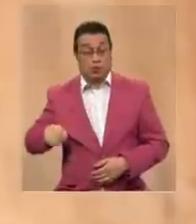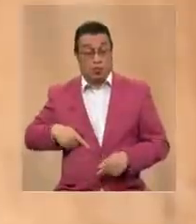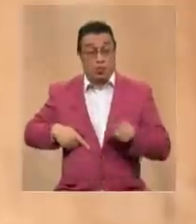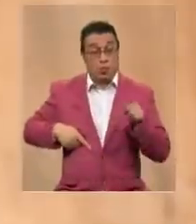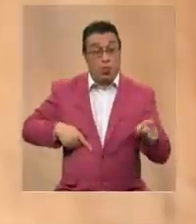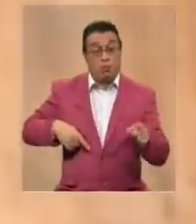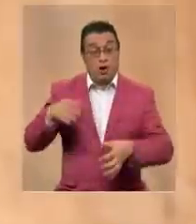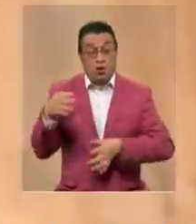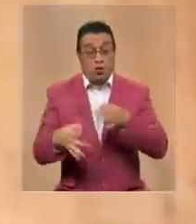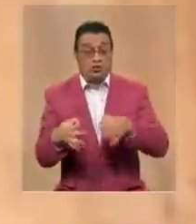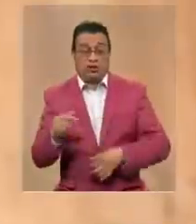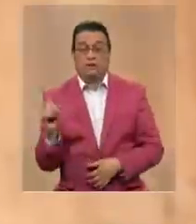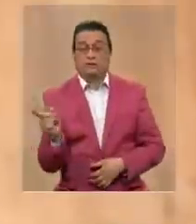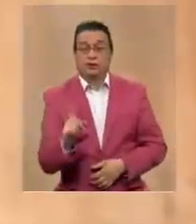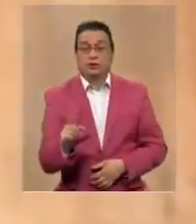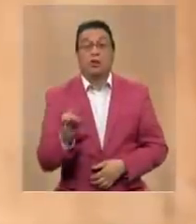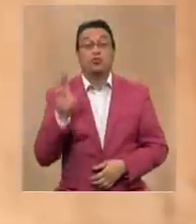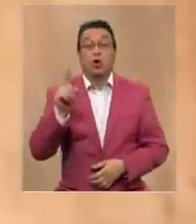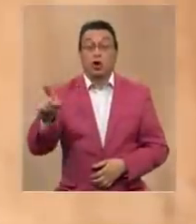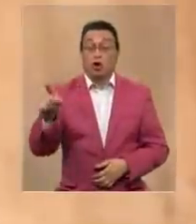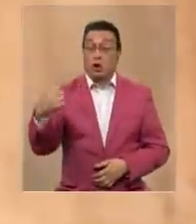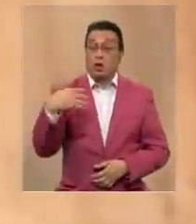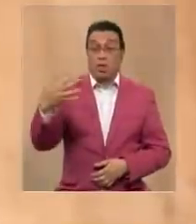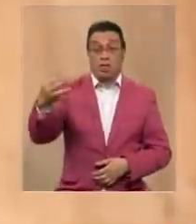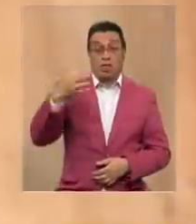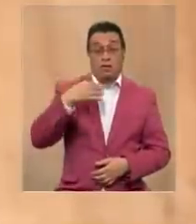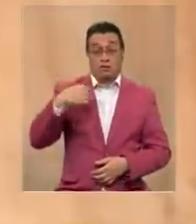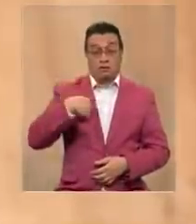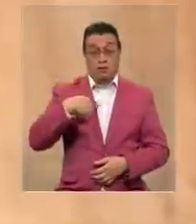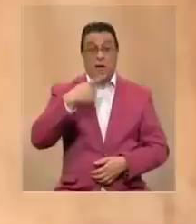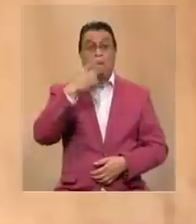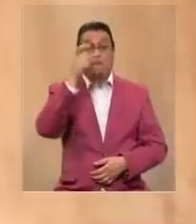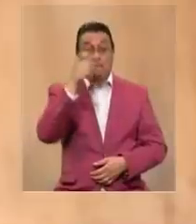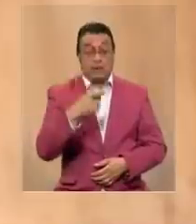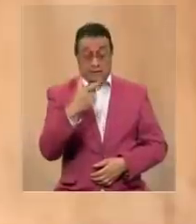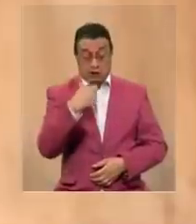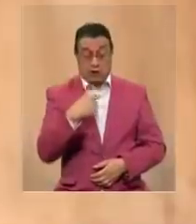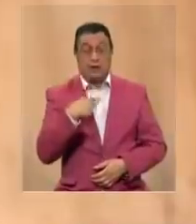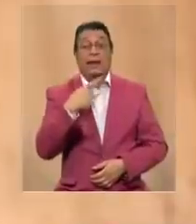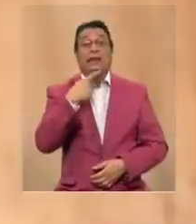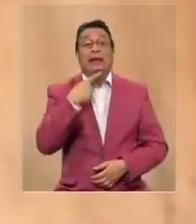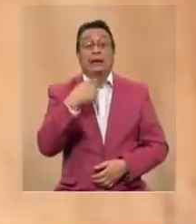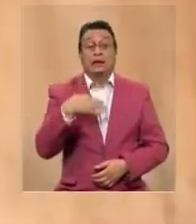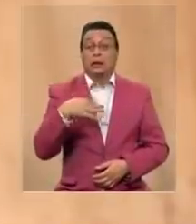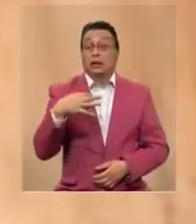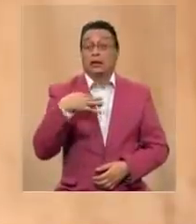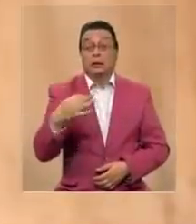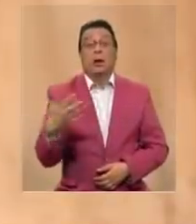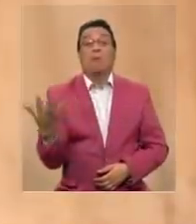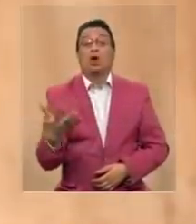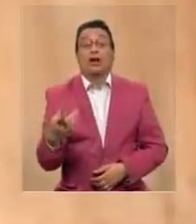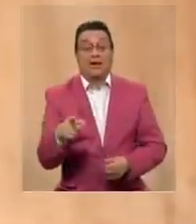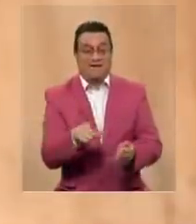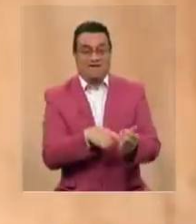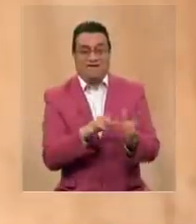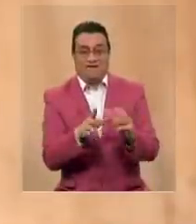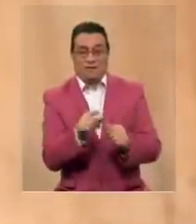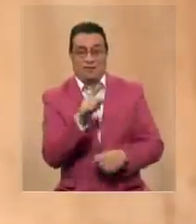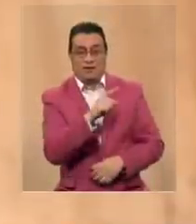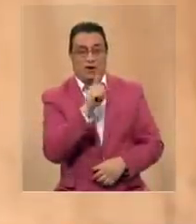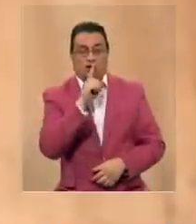justicia. Si ellos me nombraron como persona de interés en el caso fue porque la familia de